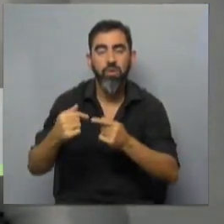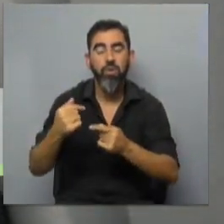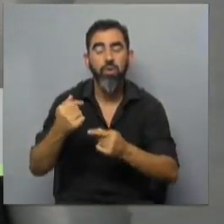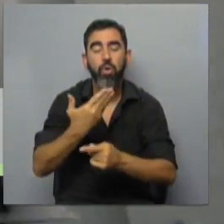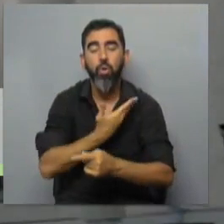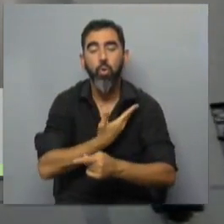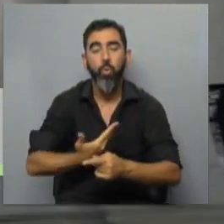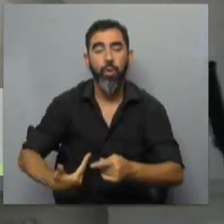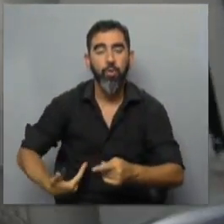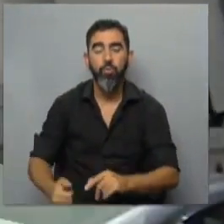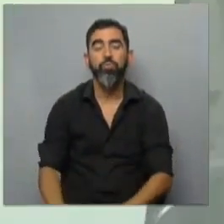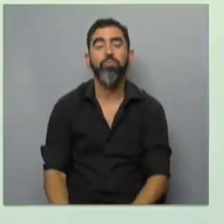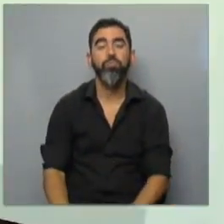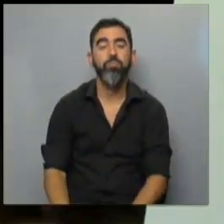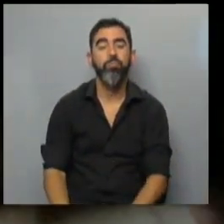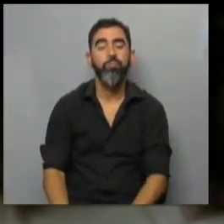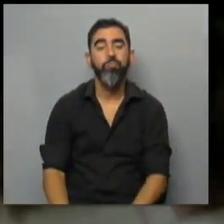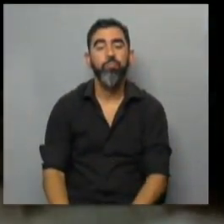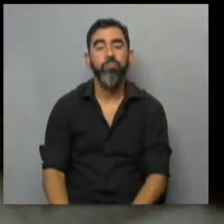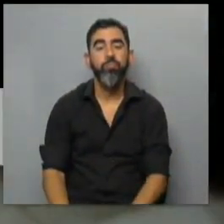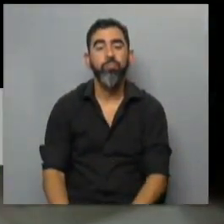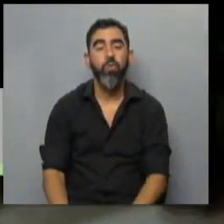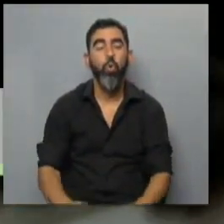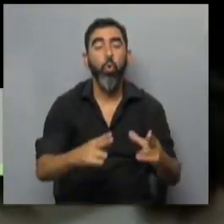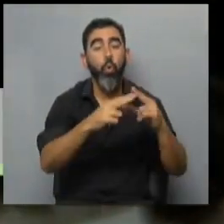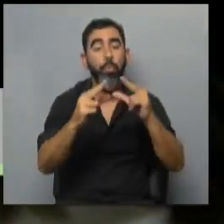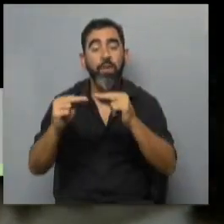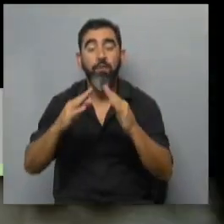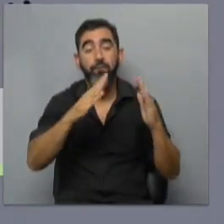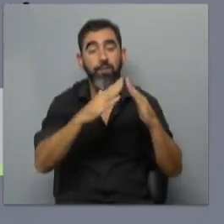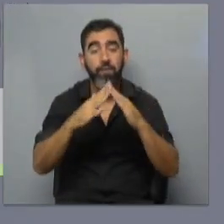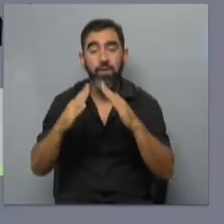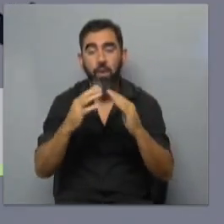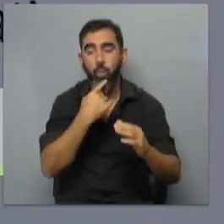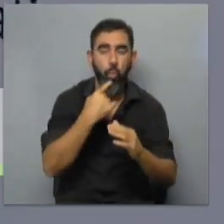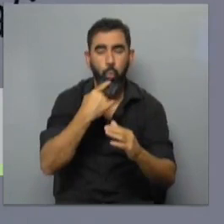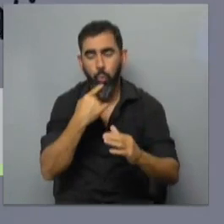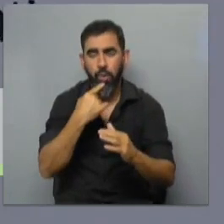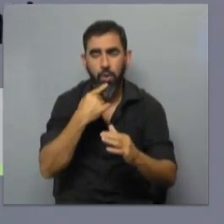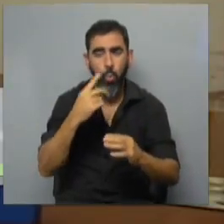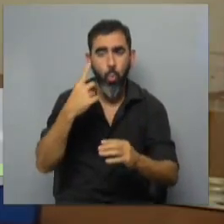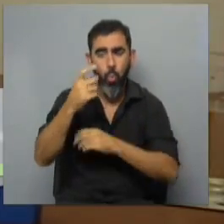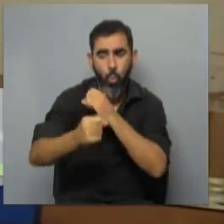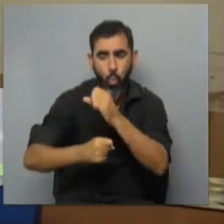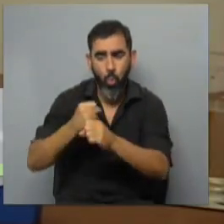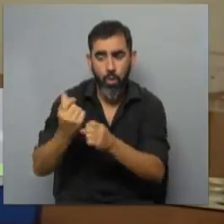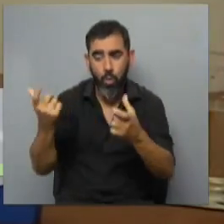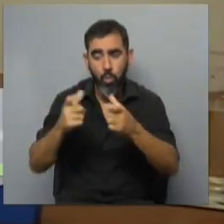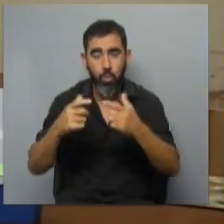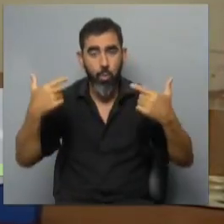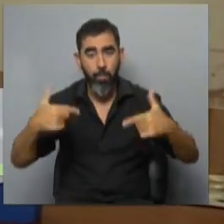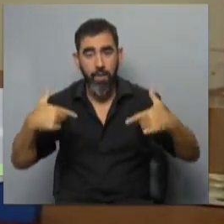poder ejecutivo las cooperativas de vivienda cuestionan que a un año del encuentro con la ministra